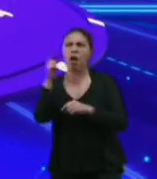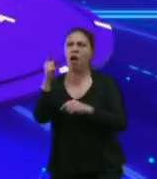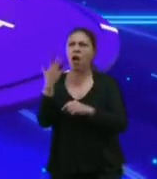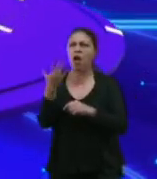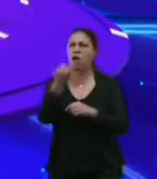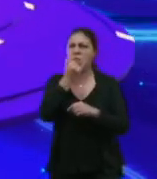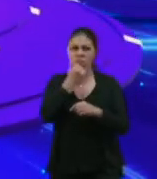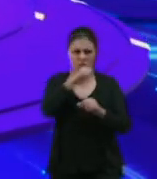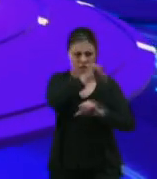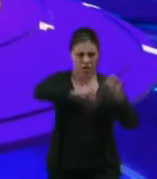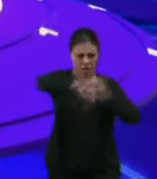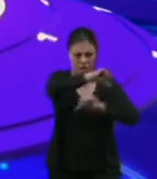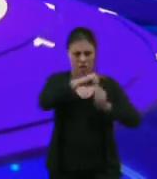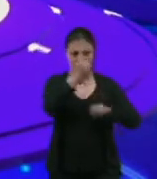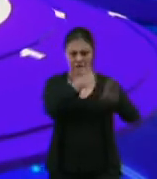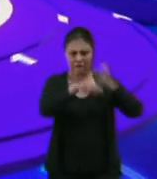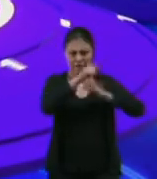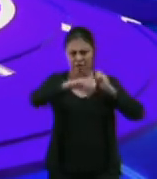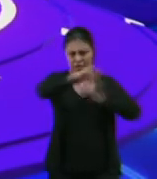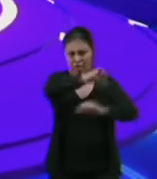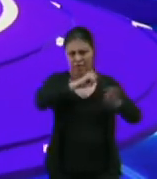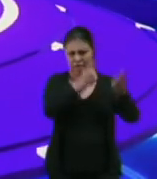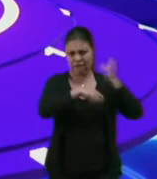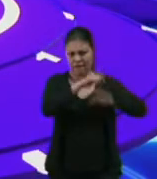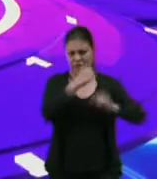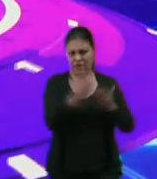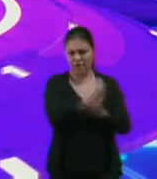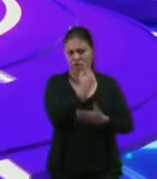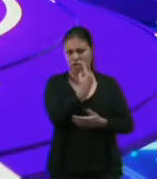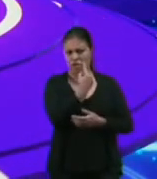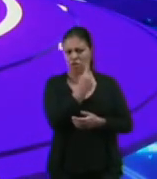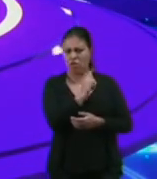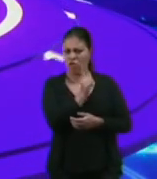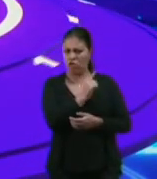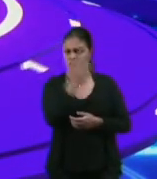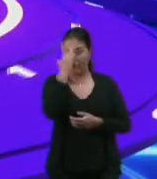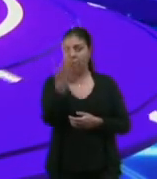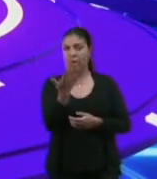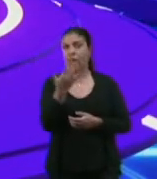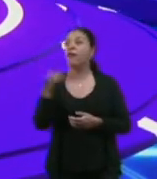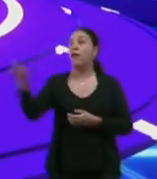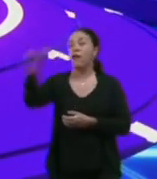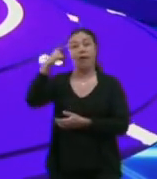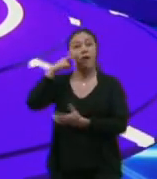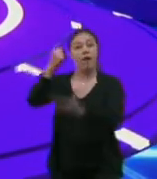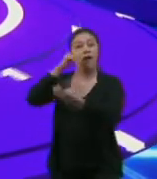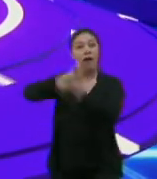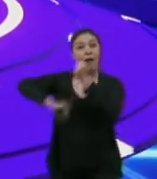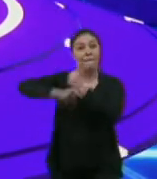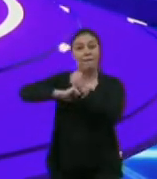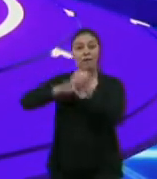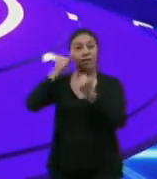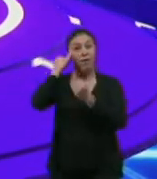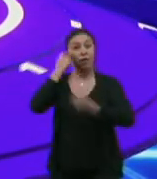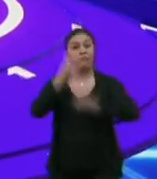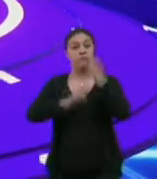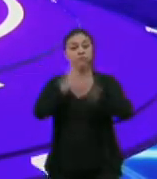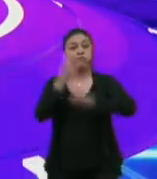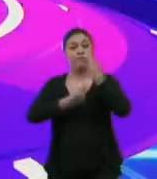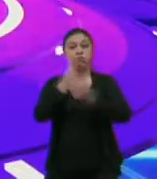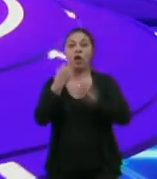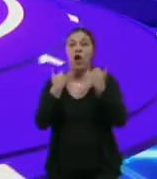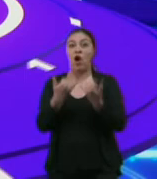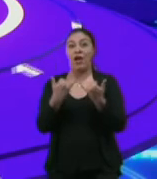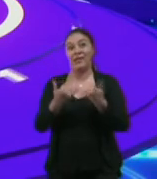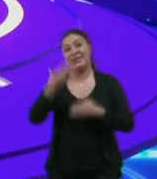dinero a través de las ventas qué tipo de inversionistas están -sector y apoyan un emprendimiento en el momento de